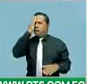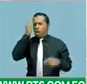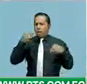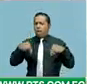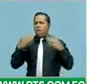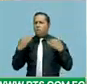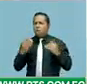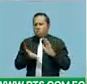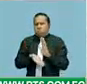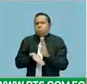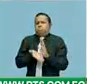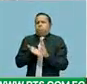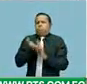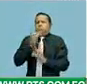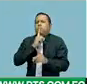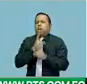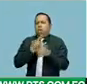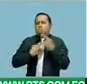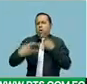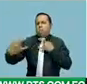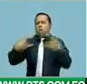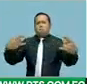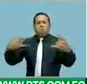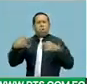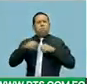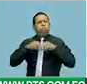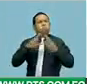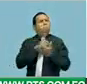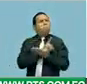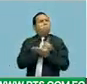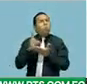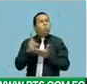la tasa de infectados por COVID-19 aumentó en una semana